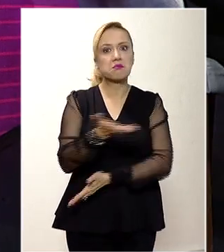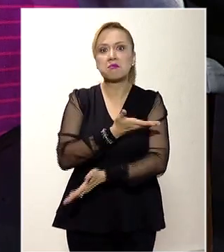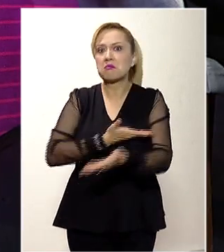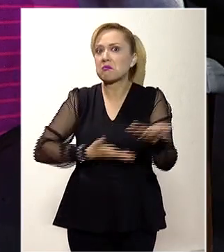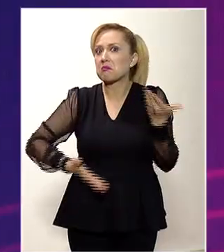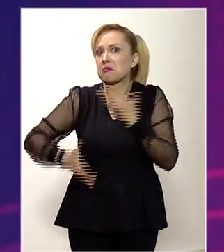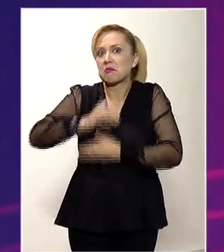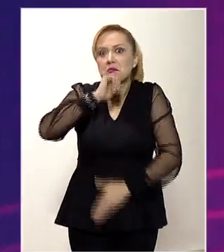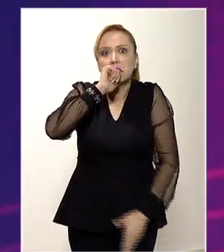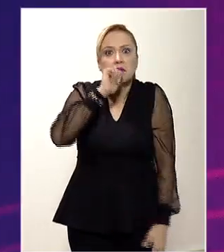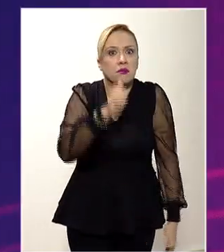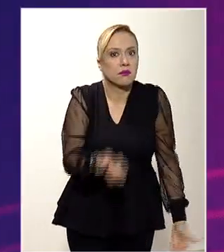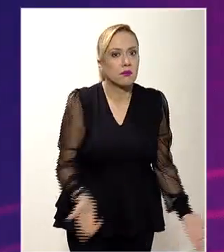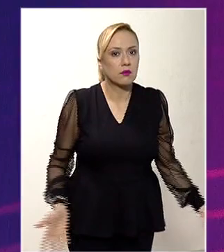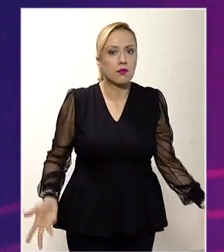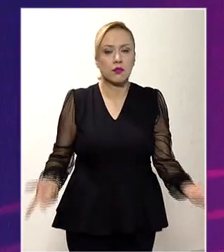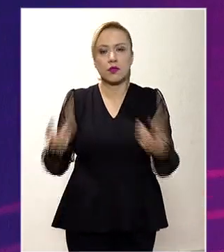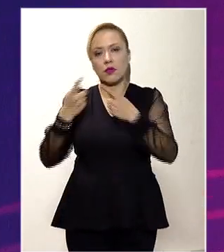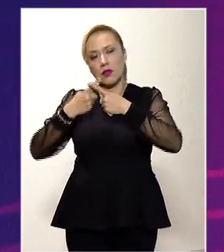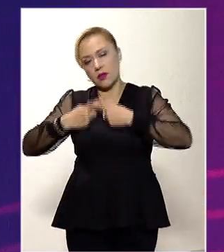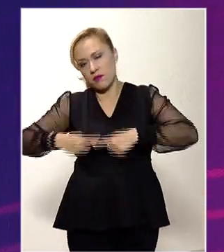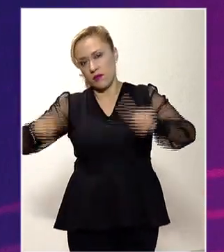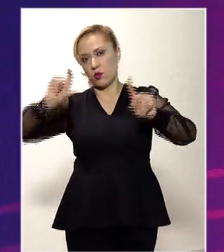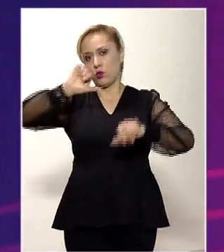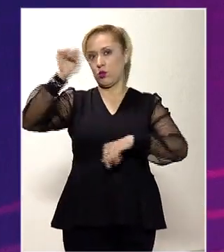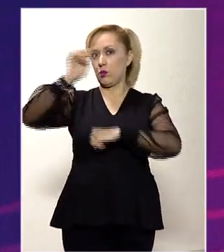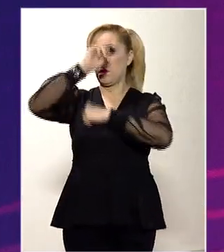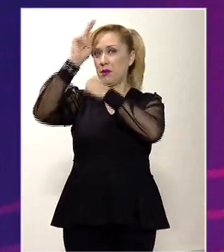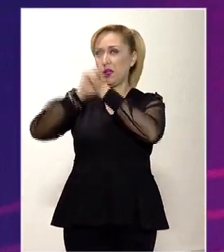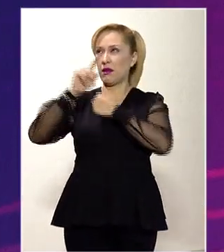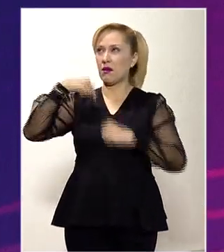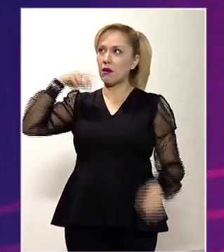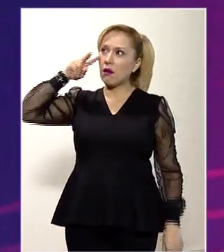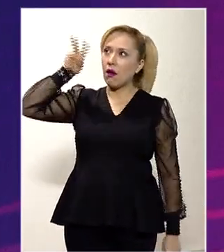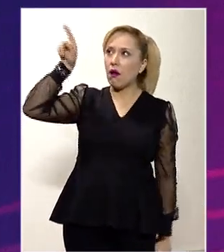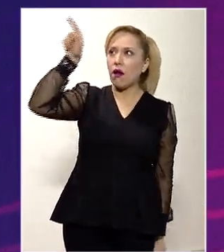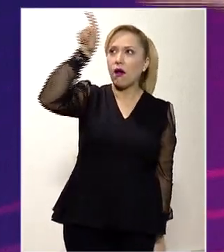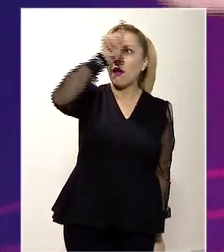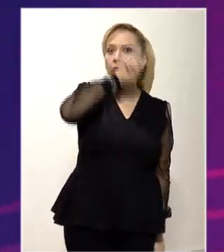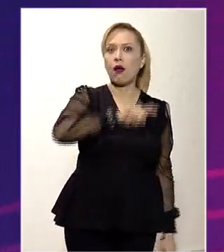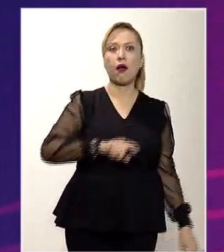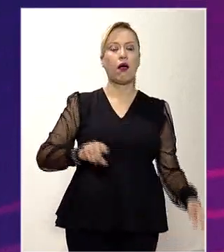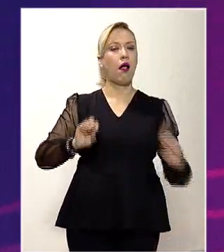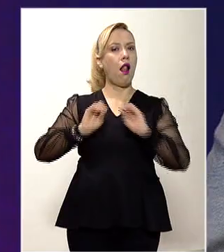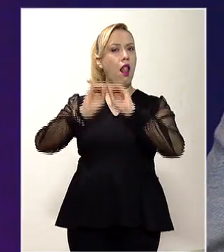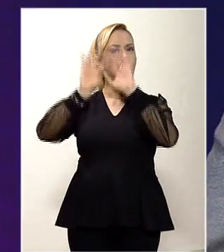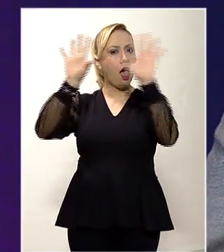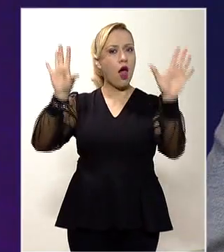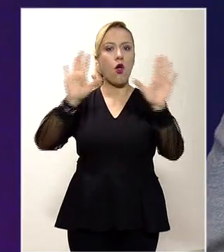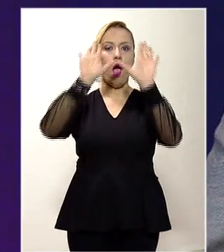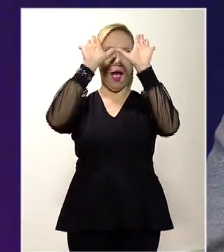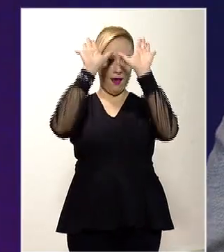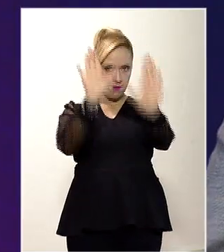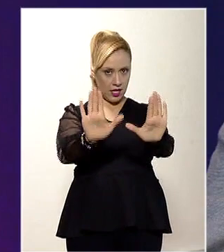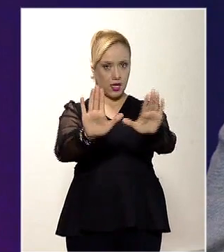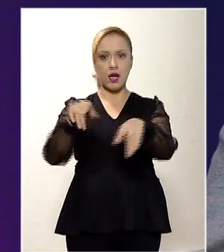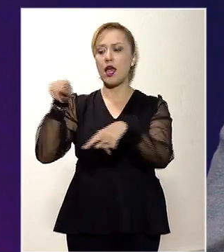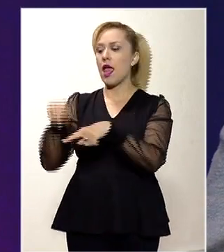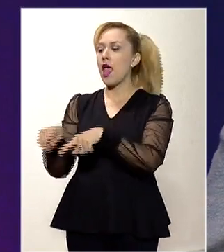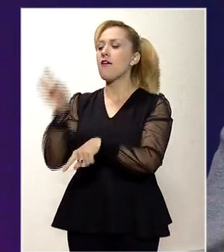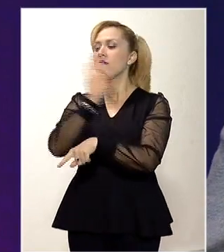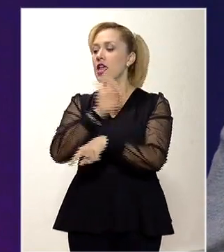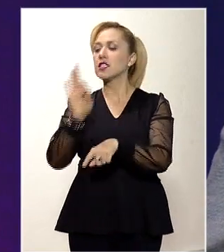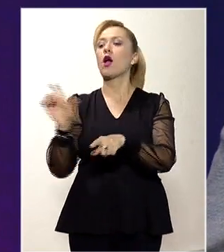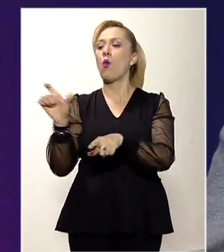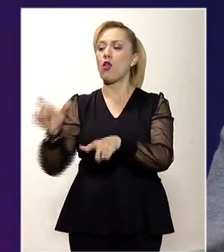estos diferentes casos. Entonces, a diferencia de otros países donde los mecanismos de justicia transicional son muy claros de, a ver, el conflicto fue de tal a tal fecha